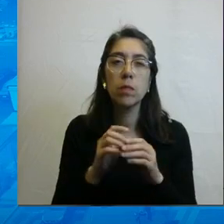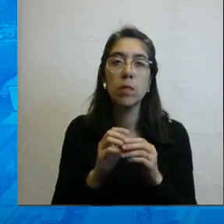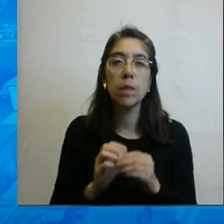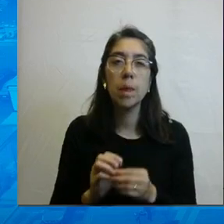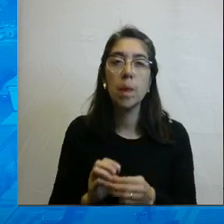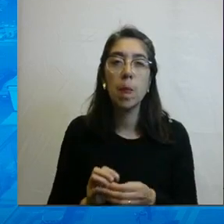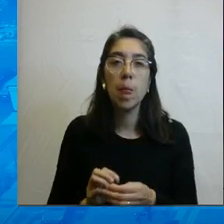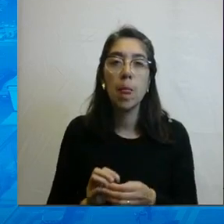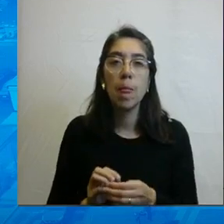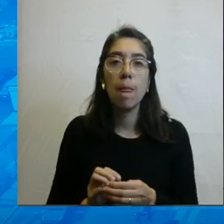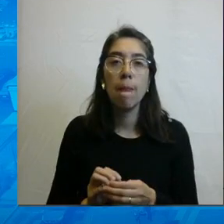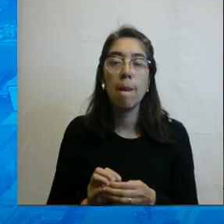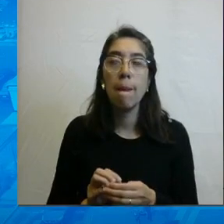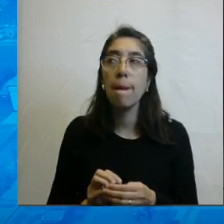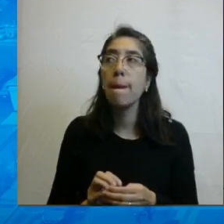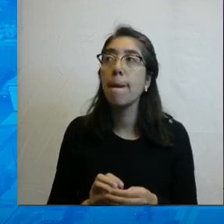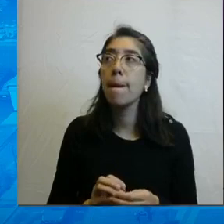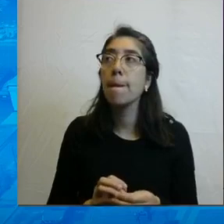Está